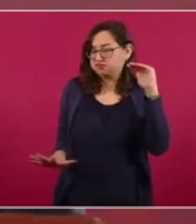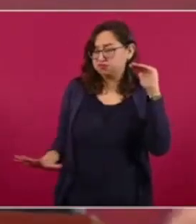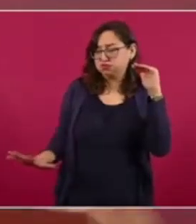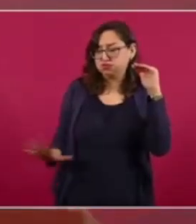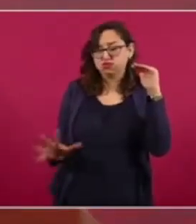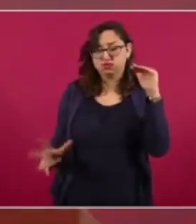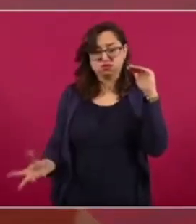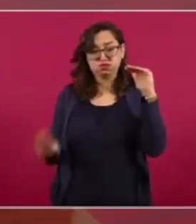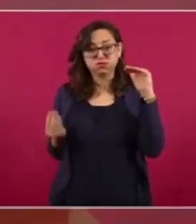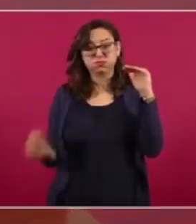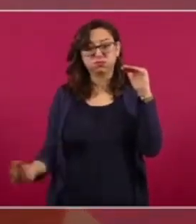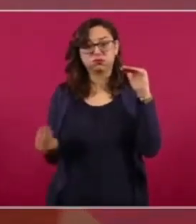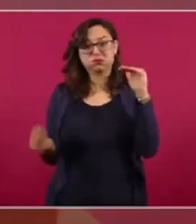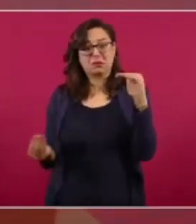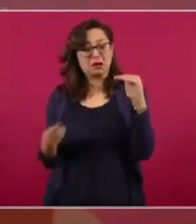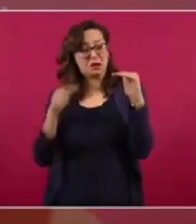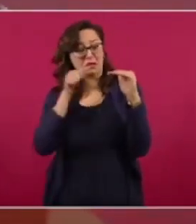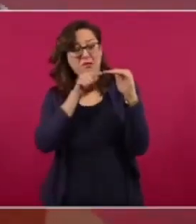pocos.